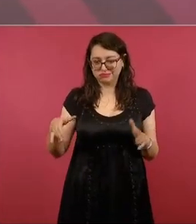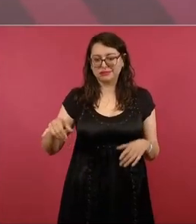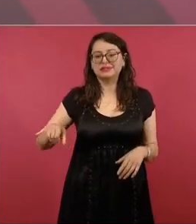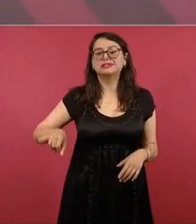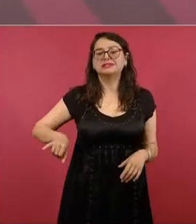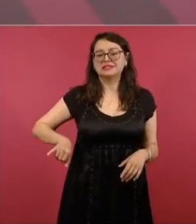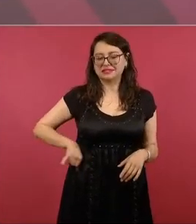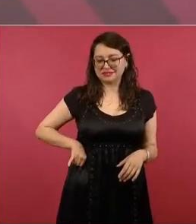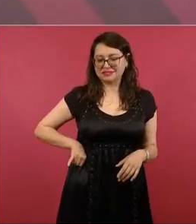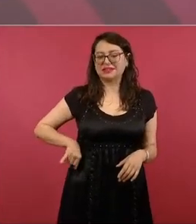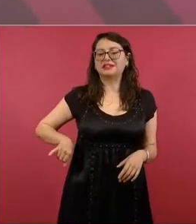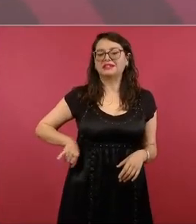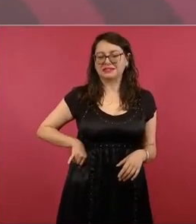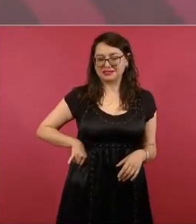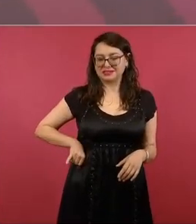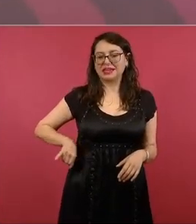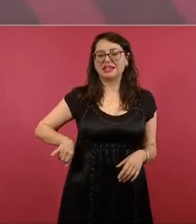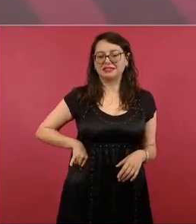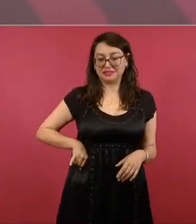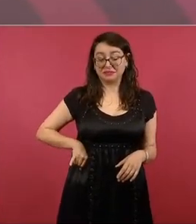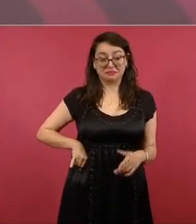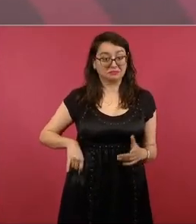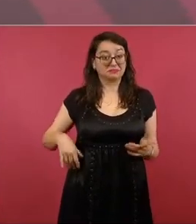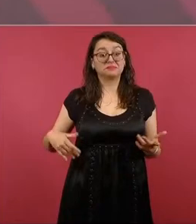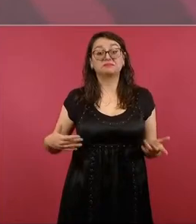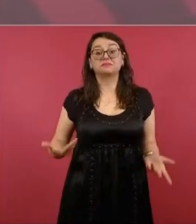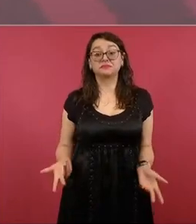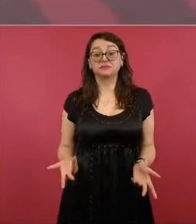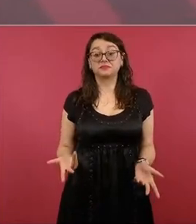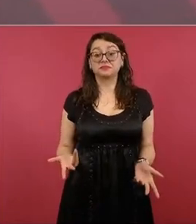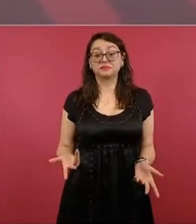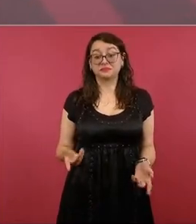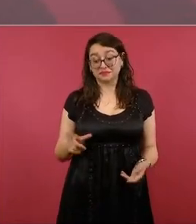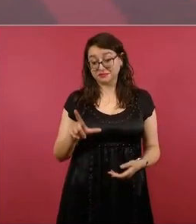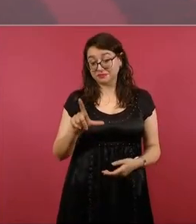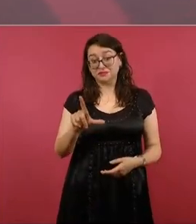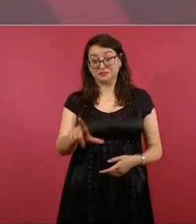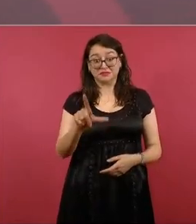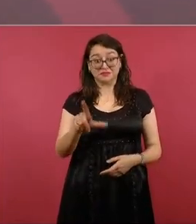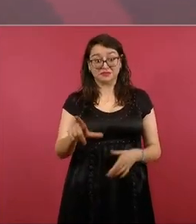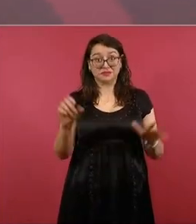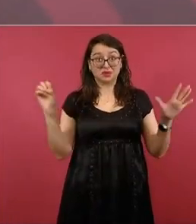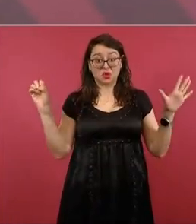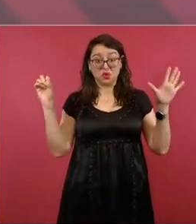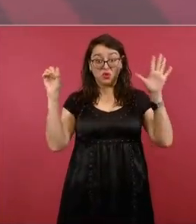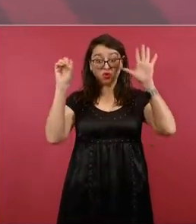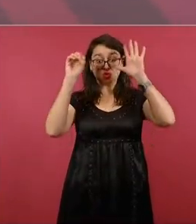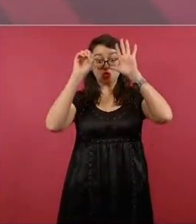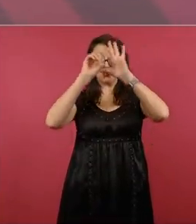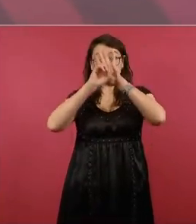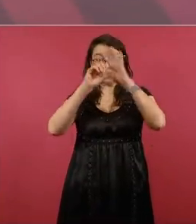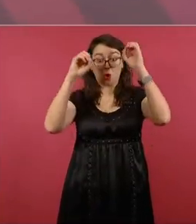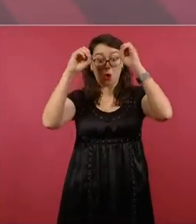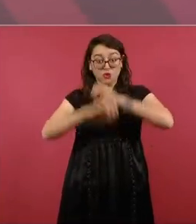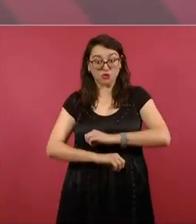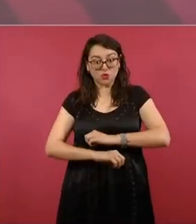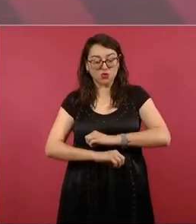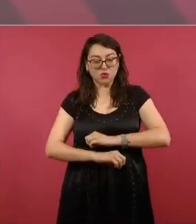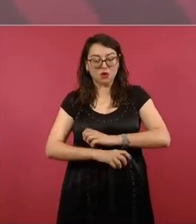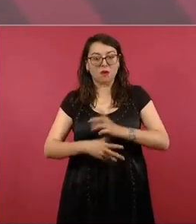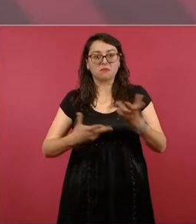Es como el eclipse, quién sabe cuánto lo vamos a volver a ver. O